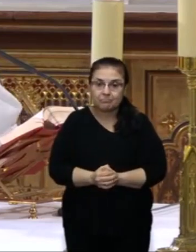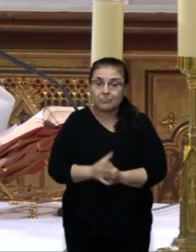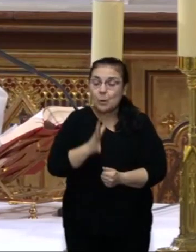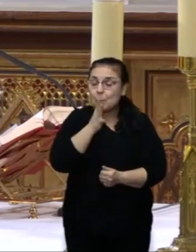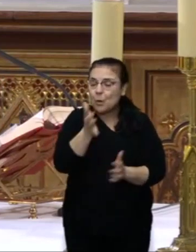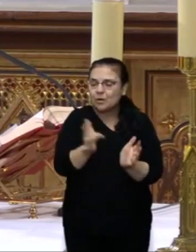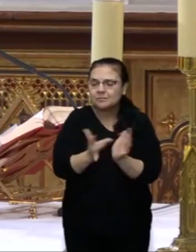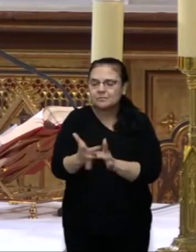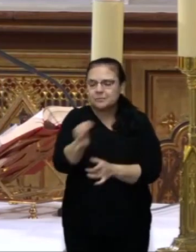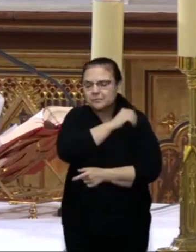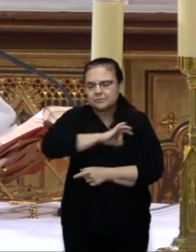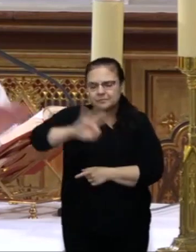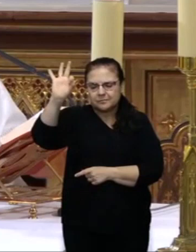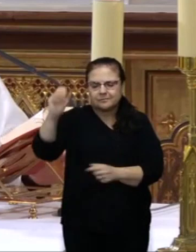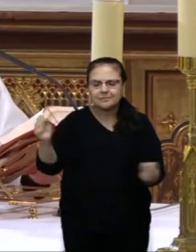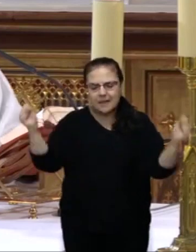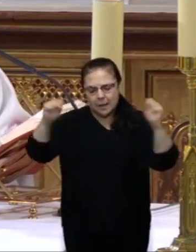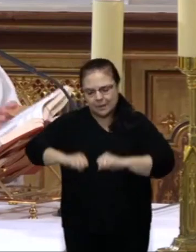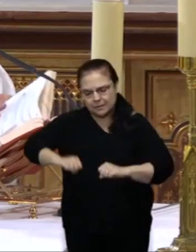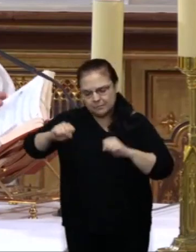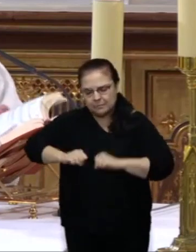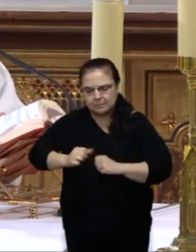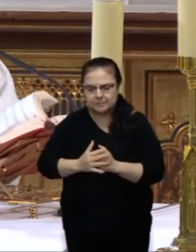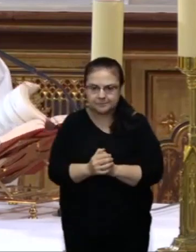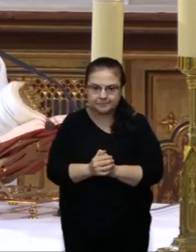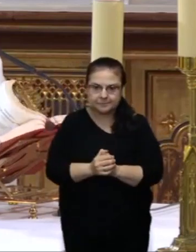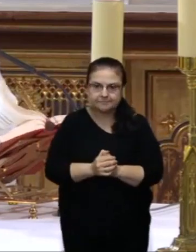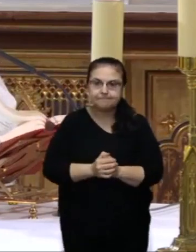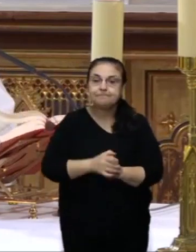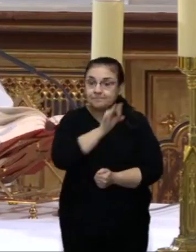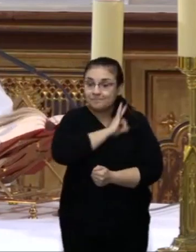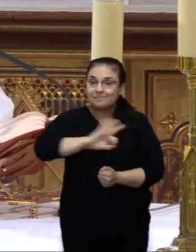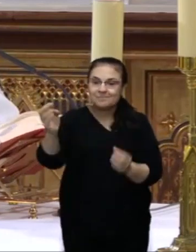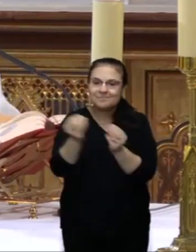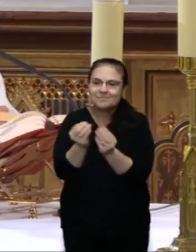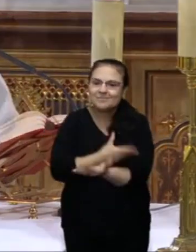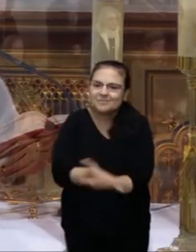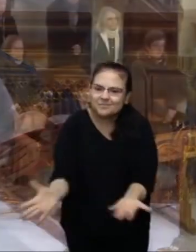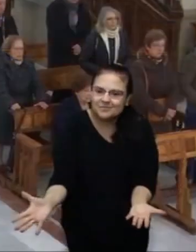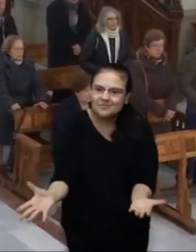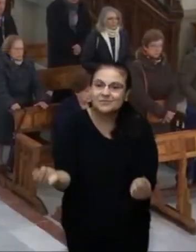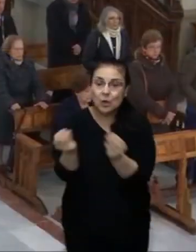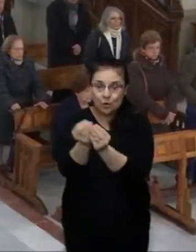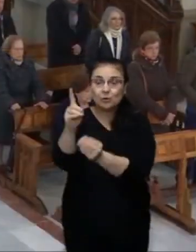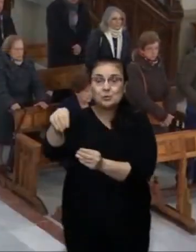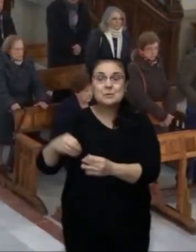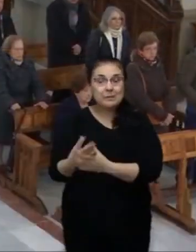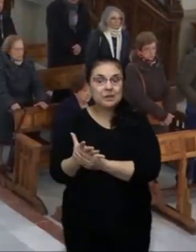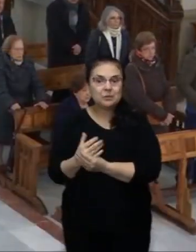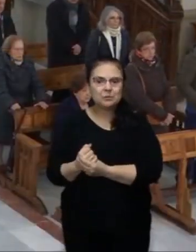Por Jesucristo nuestro Señor. El Señor esté con vosotros.